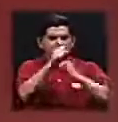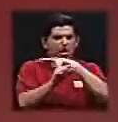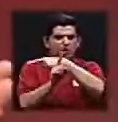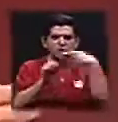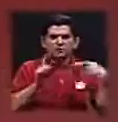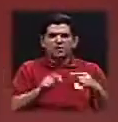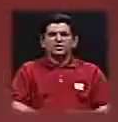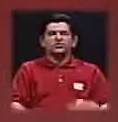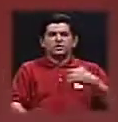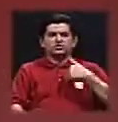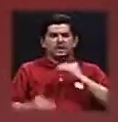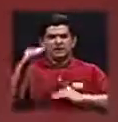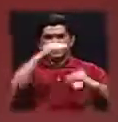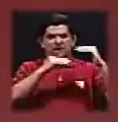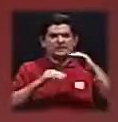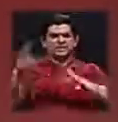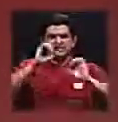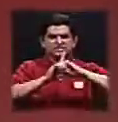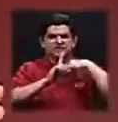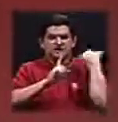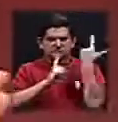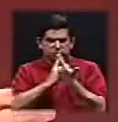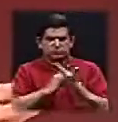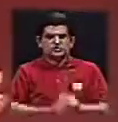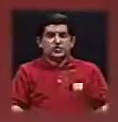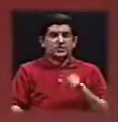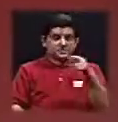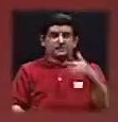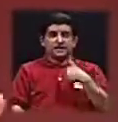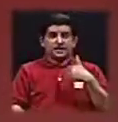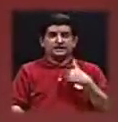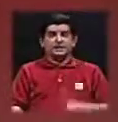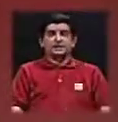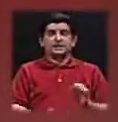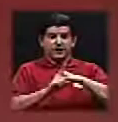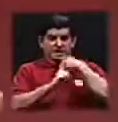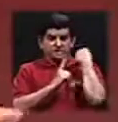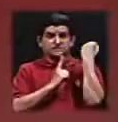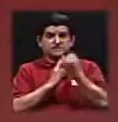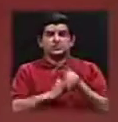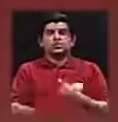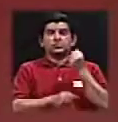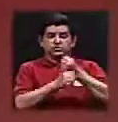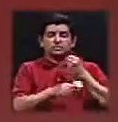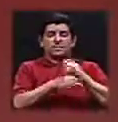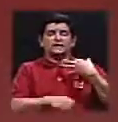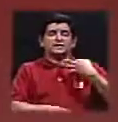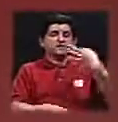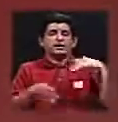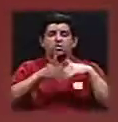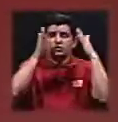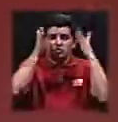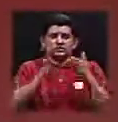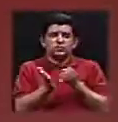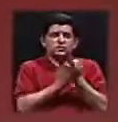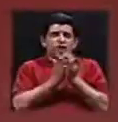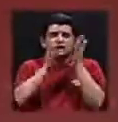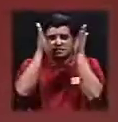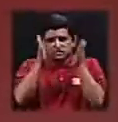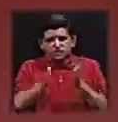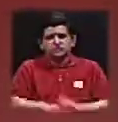medio, tendrá el edificio de ciencias sociales, el cual tendrá prácticamente condiciones para el trabajo cotidiano de estudiantes,